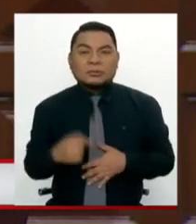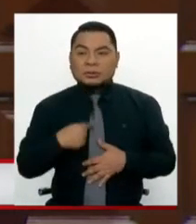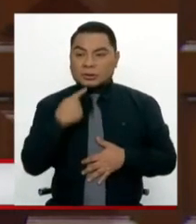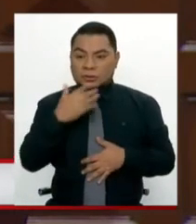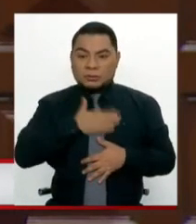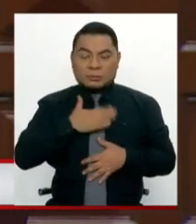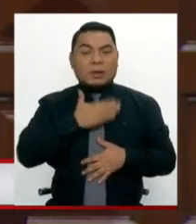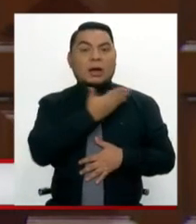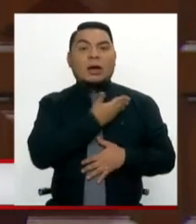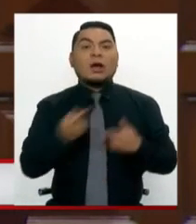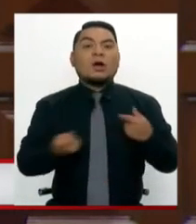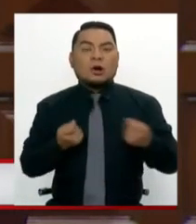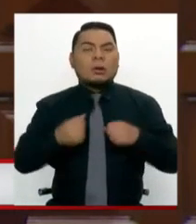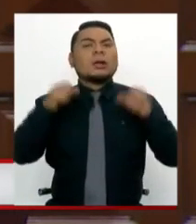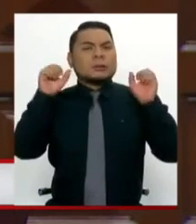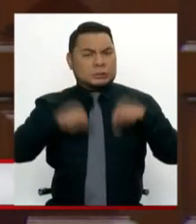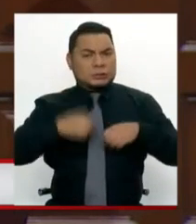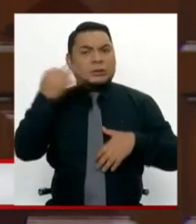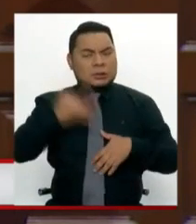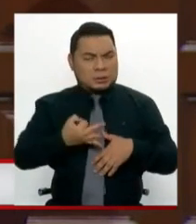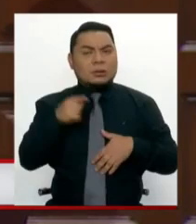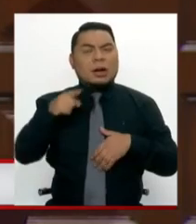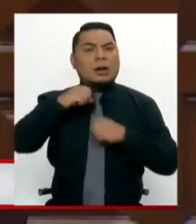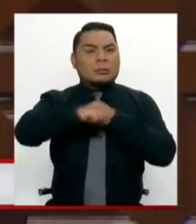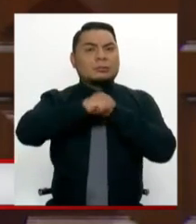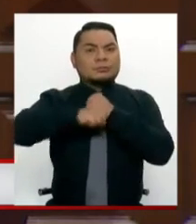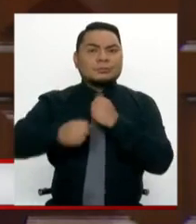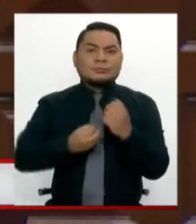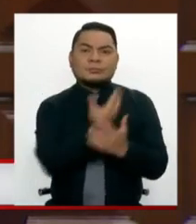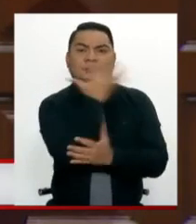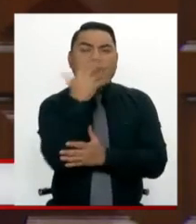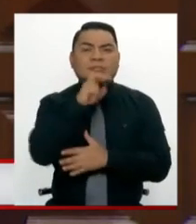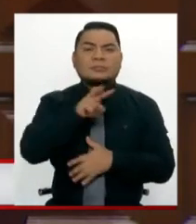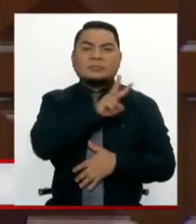que mi gobierno sí cumple y garantiza la campaña agrícola